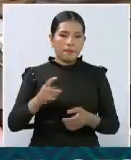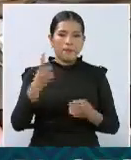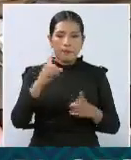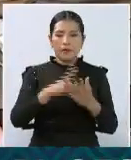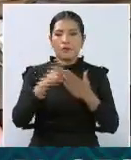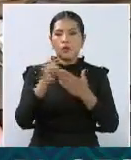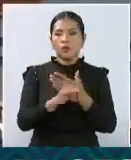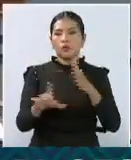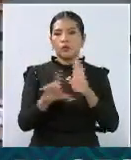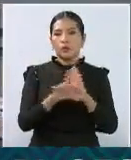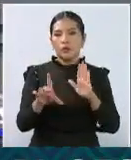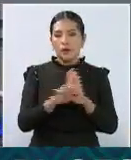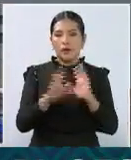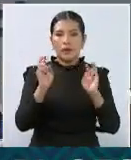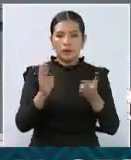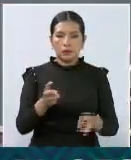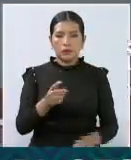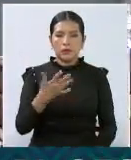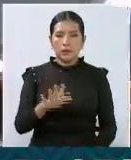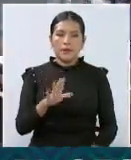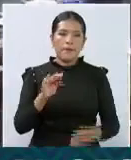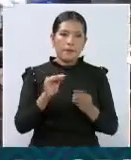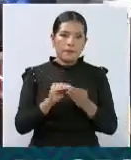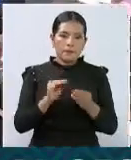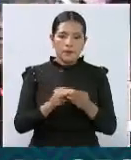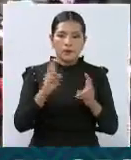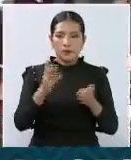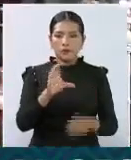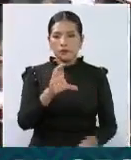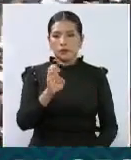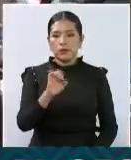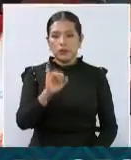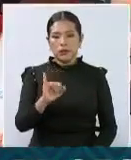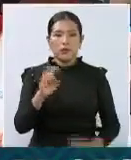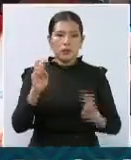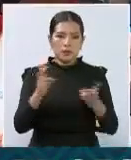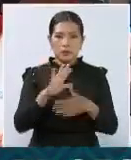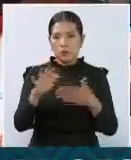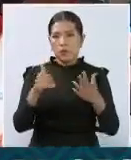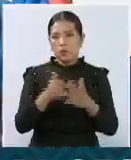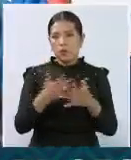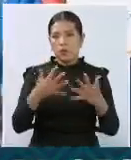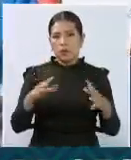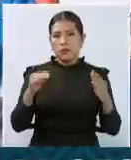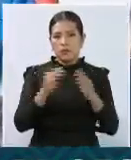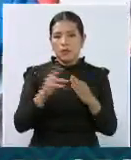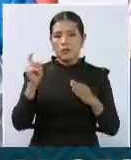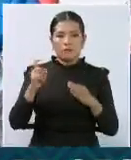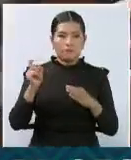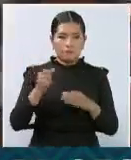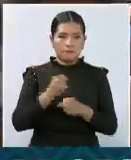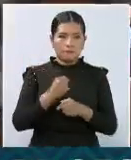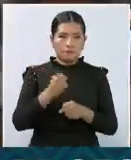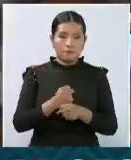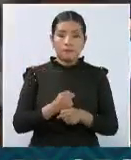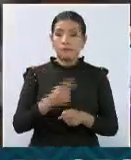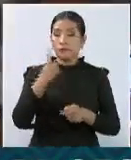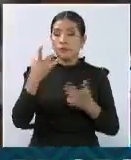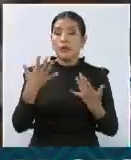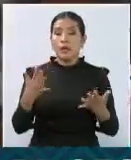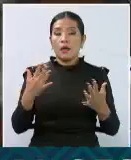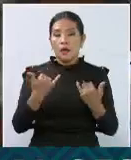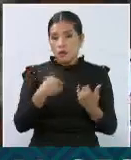ley 372, que declara imprescriptibles los delitos sexuales contra la niñez y la adolescencia. Bueno,